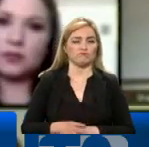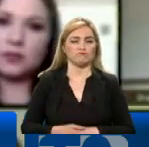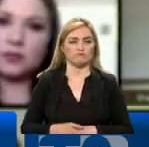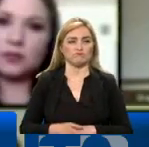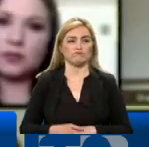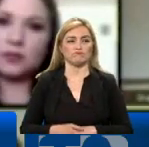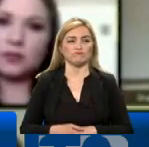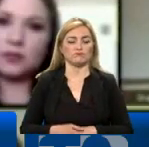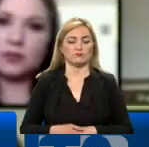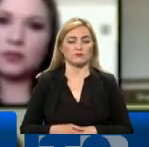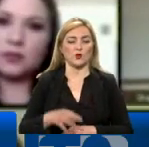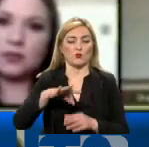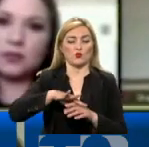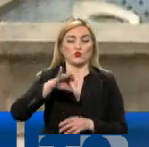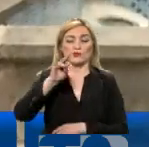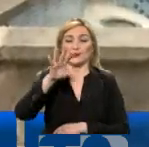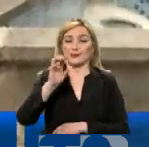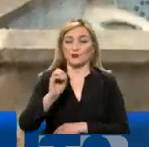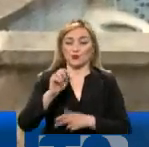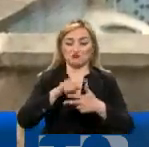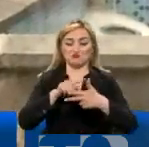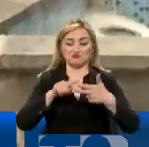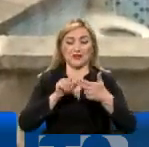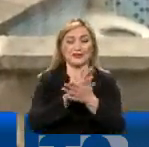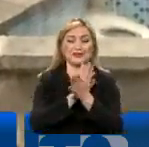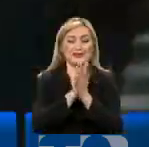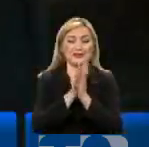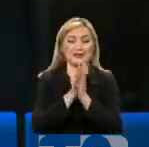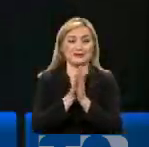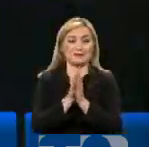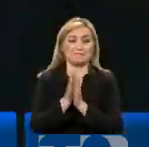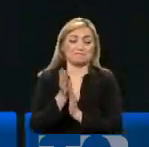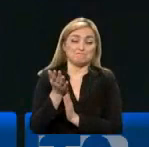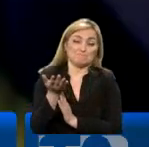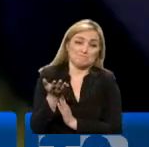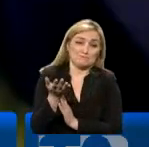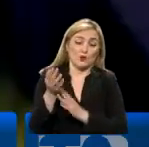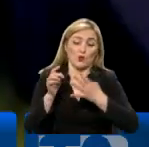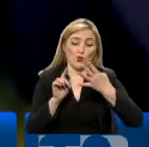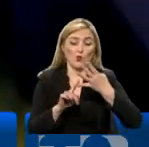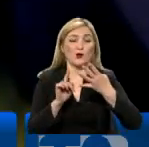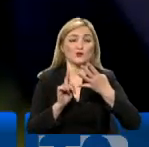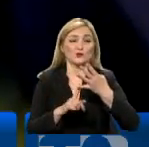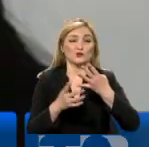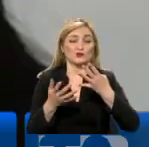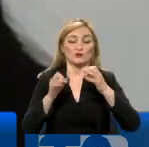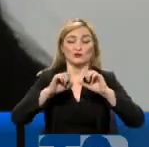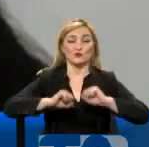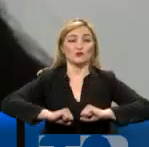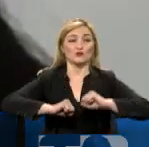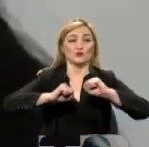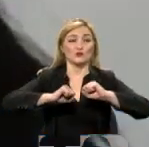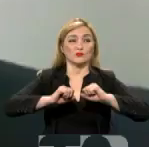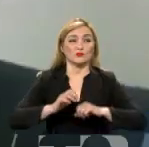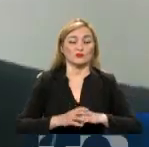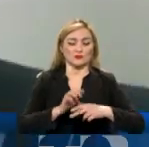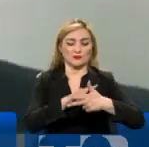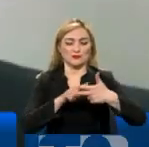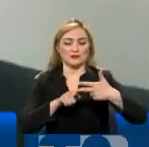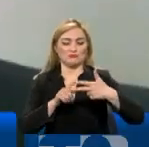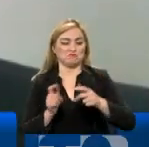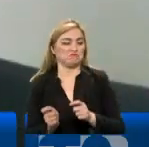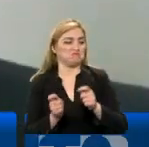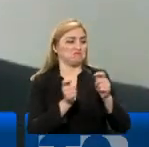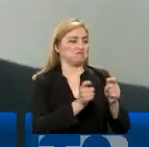de no existir los 70 votos para ninguno de los tres, ya se habla de una cuarta opción. En torno a la posibilidad de devolución de la terna. Para